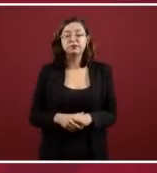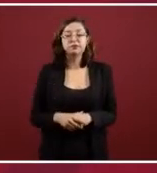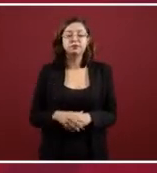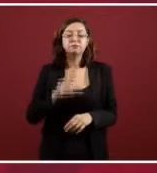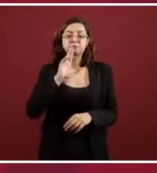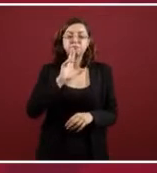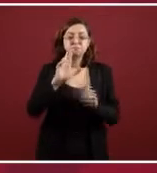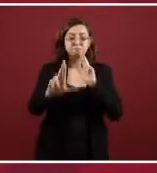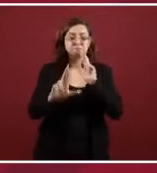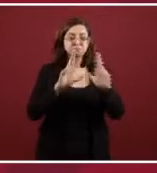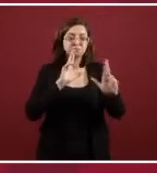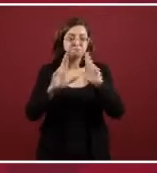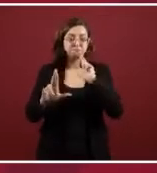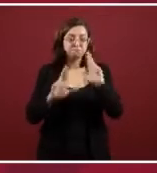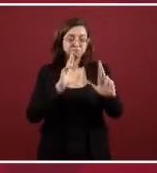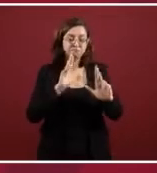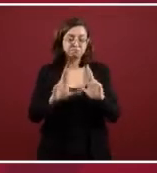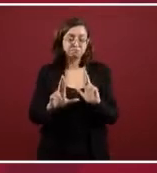contestar,